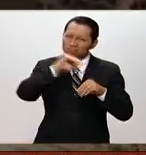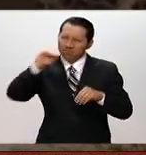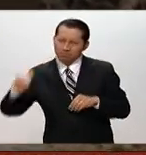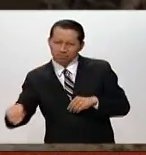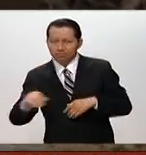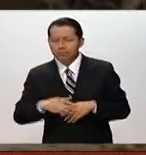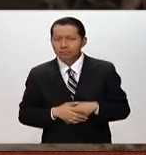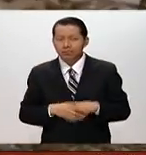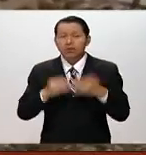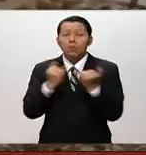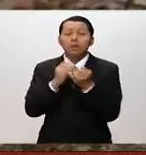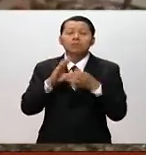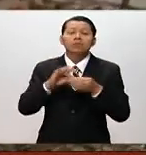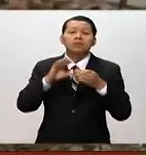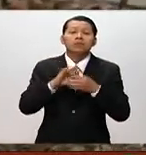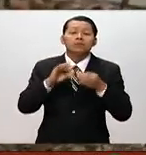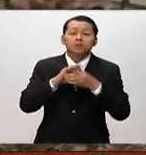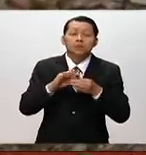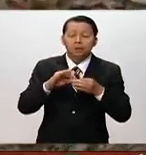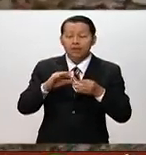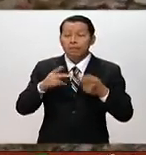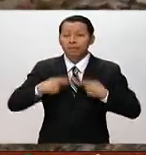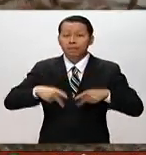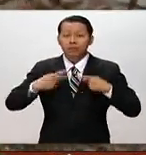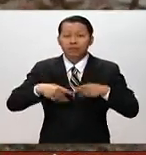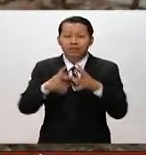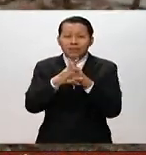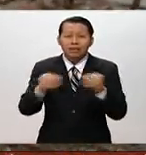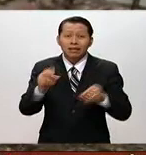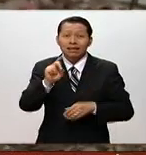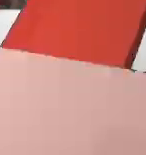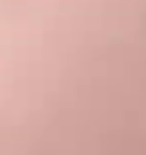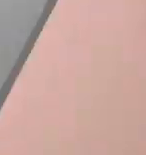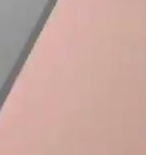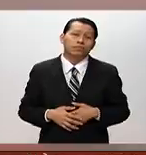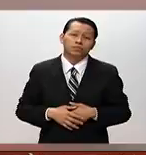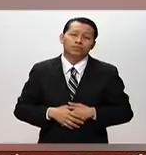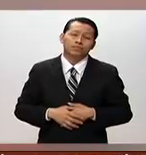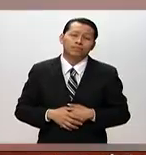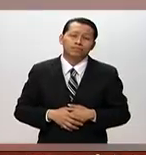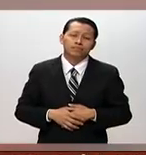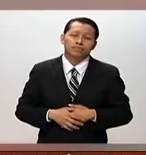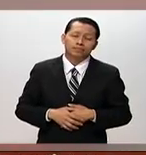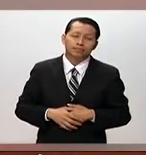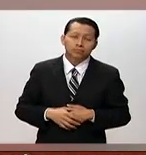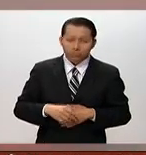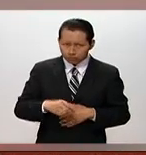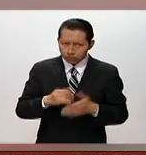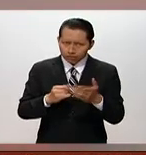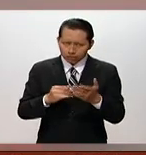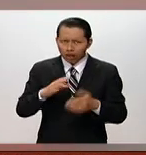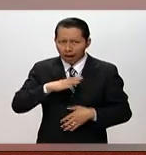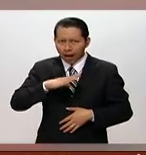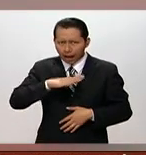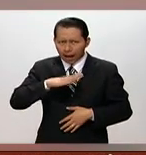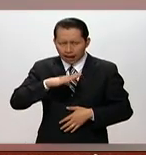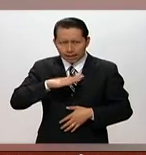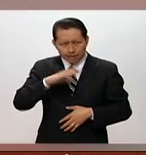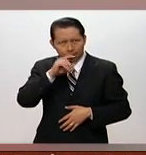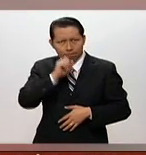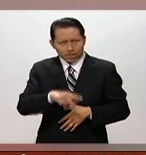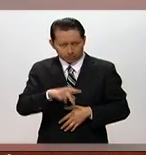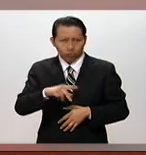También dijo que hay 35 personas desaparecidas. La cifra oficial que tenemos identificada por